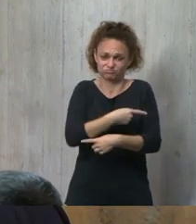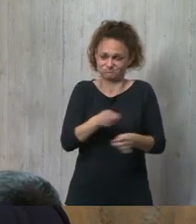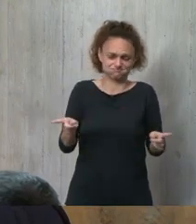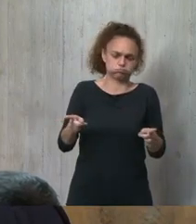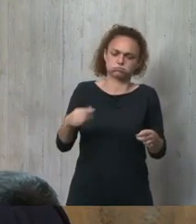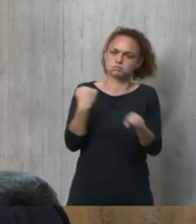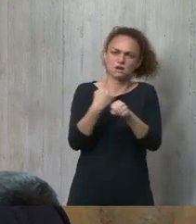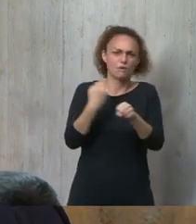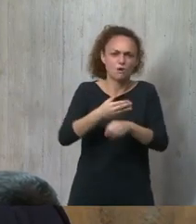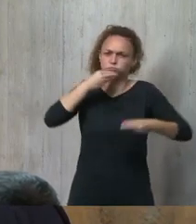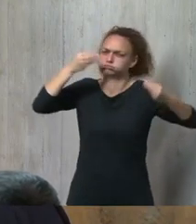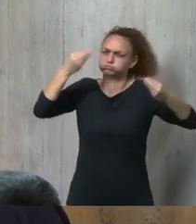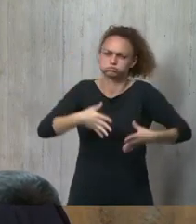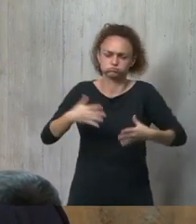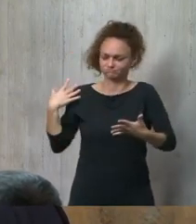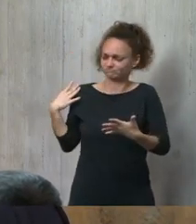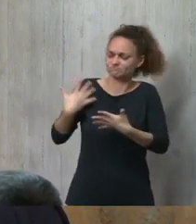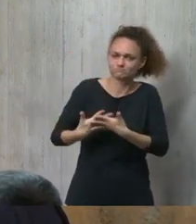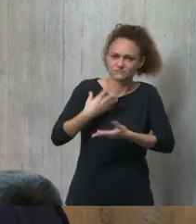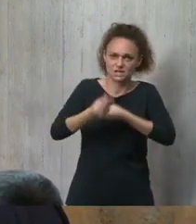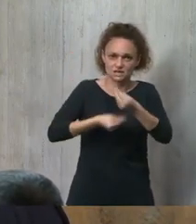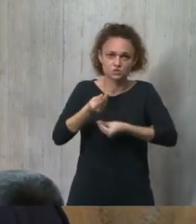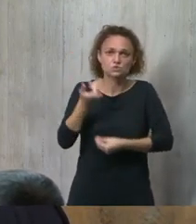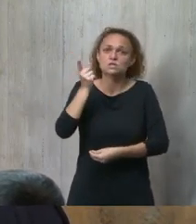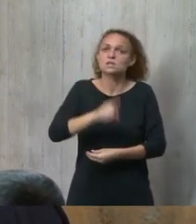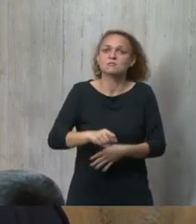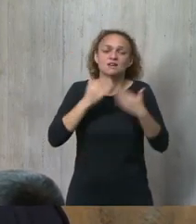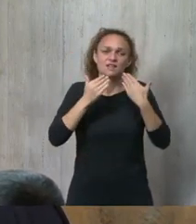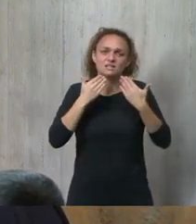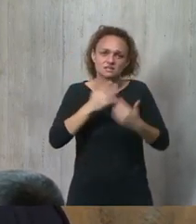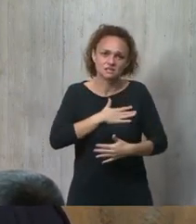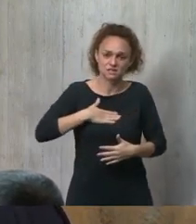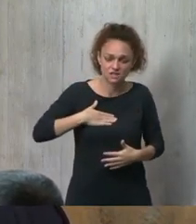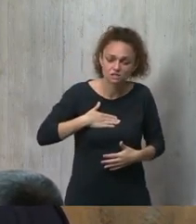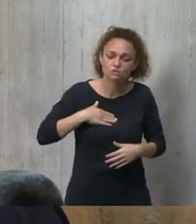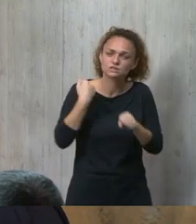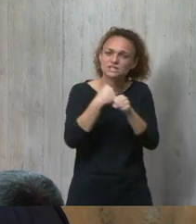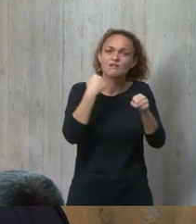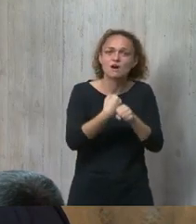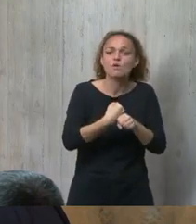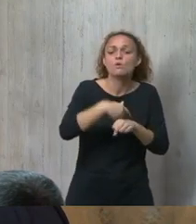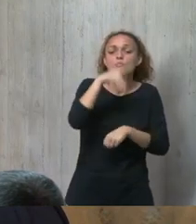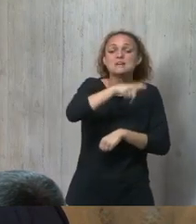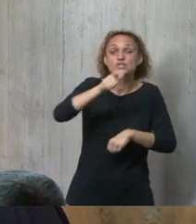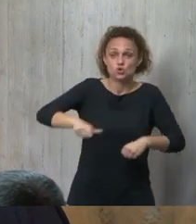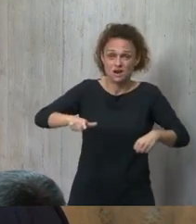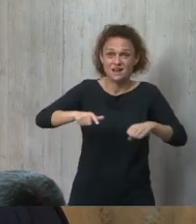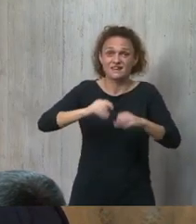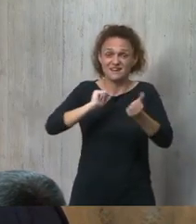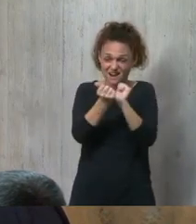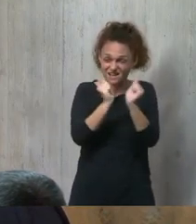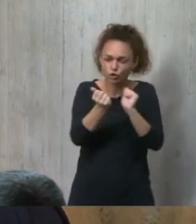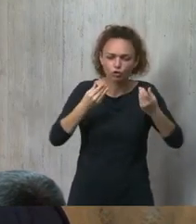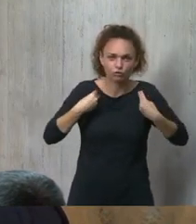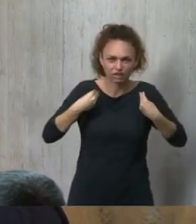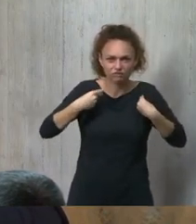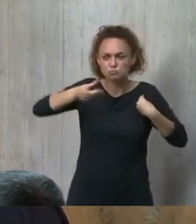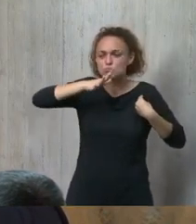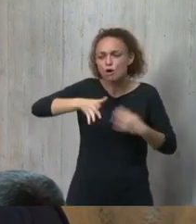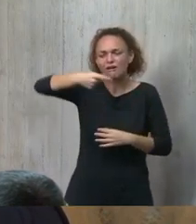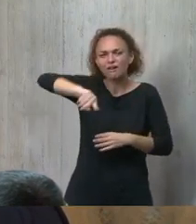quiero reseñar, en este caso, la labor que la población del municipio de Arico ha estado haciendo también, colaborando de forma